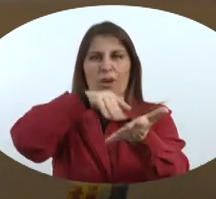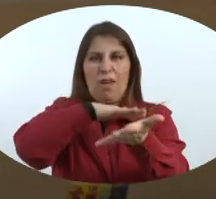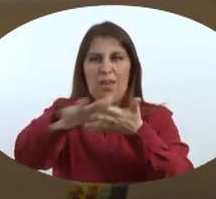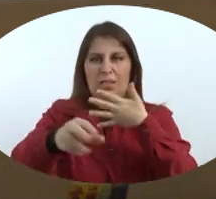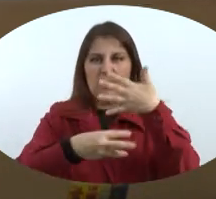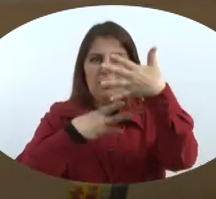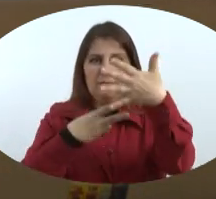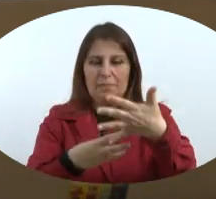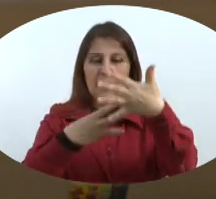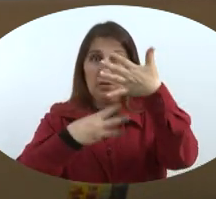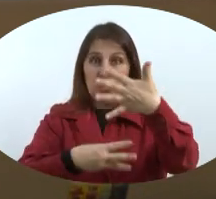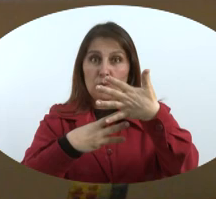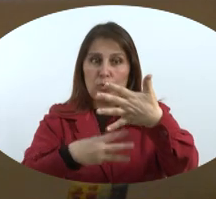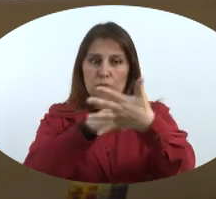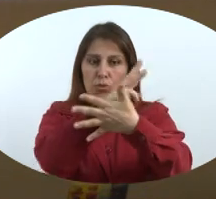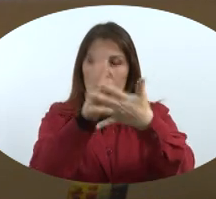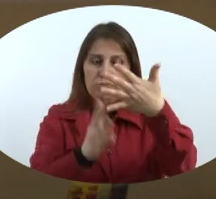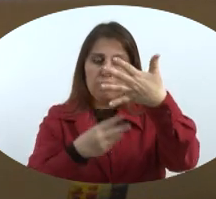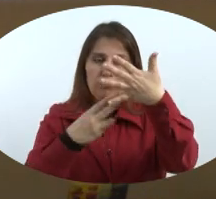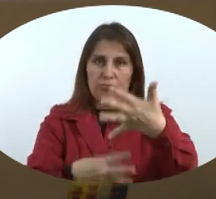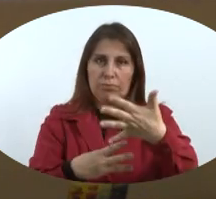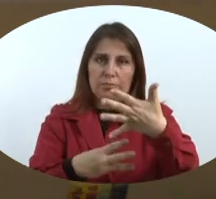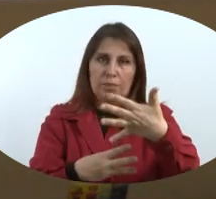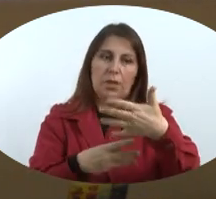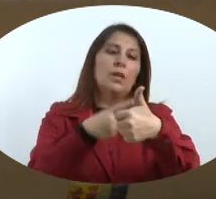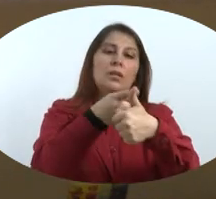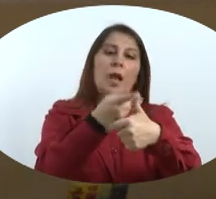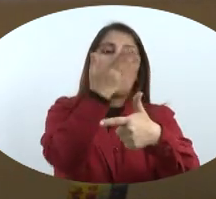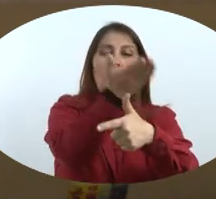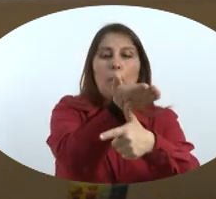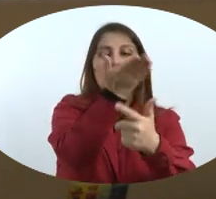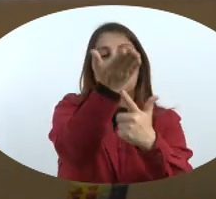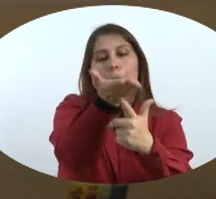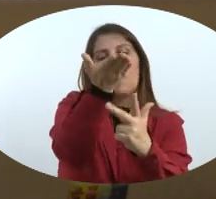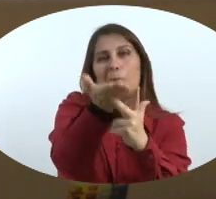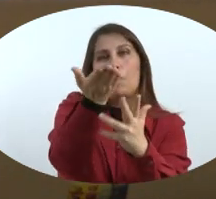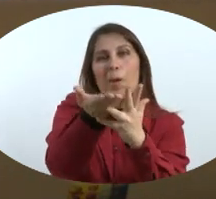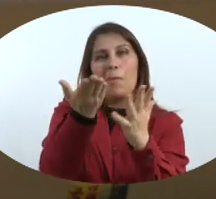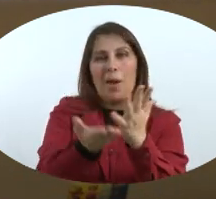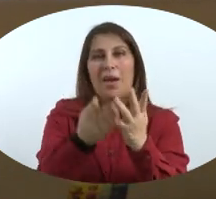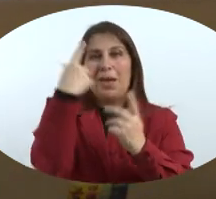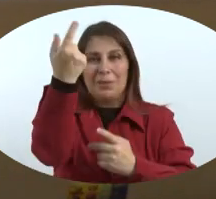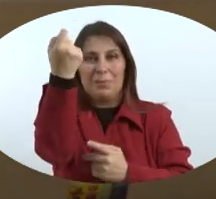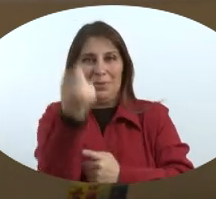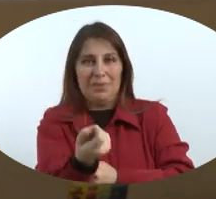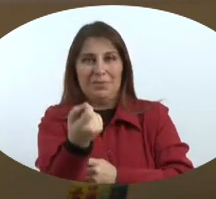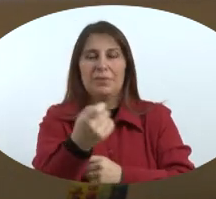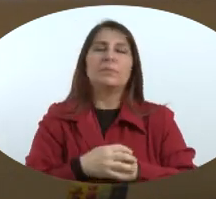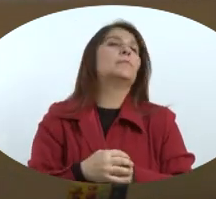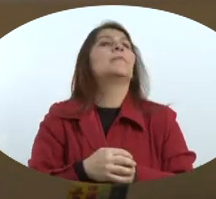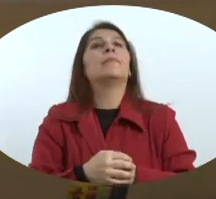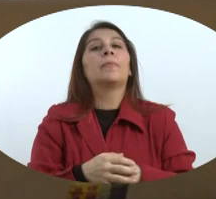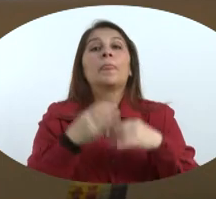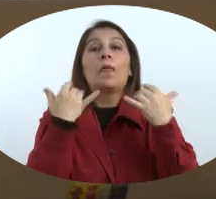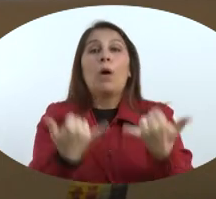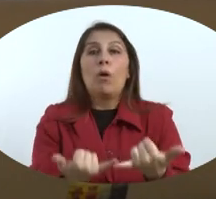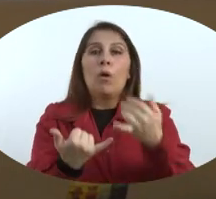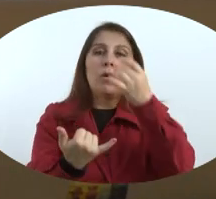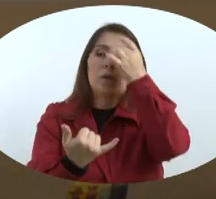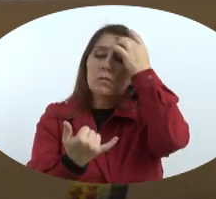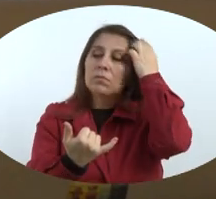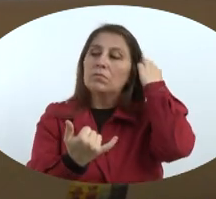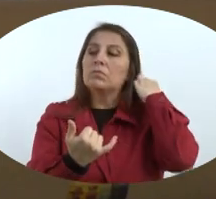cada uno de los ocho ejes tiene como unas propuestas muy bien específicas y que pues para